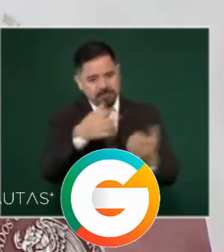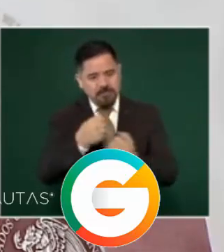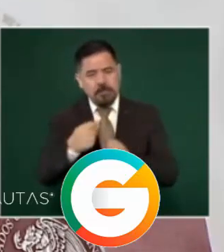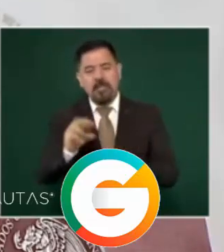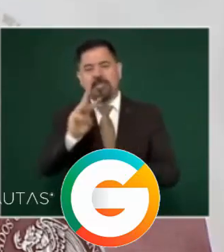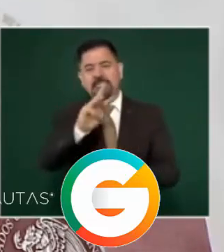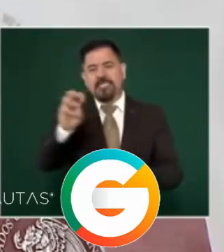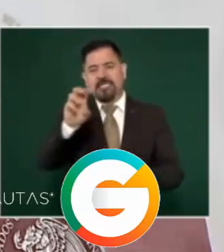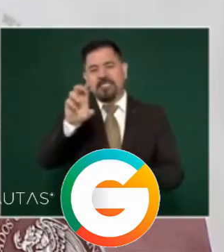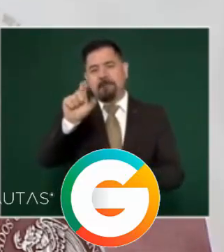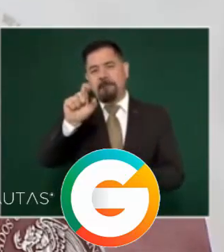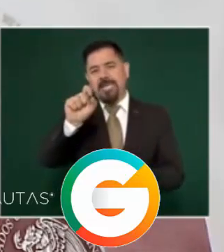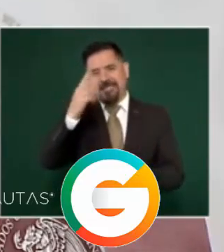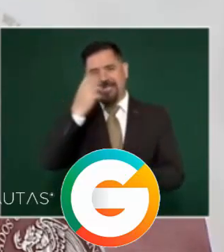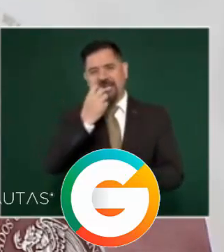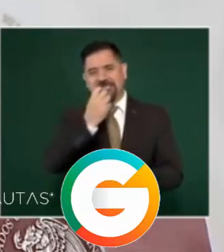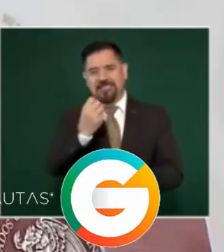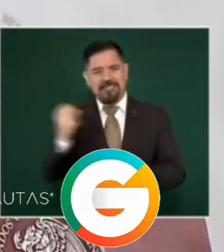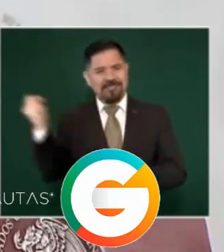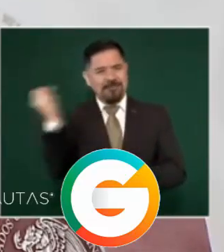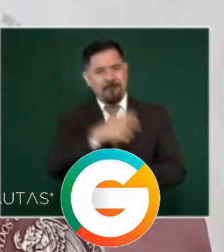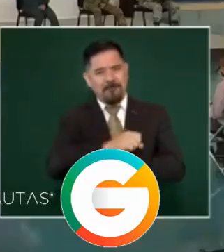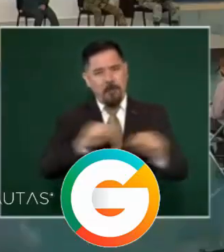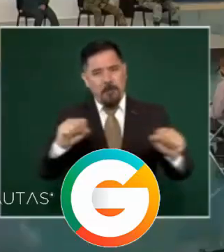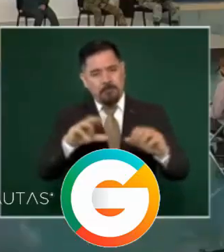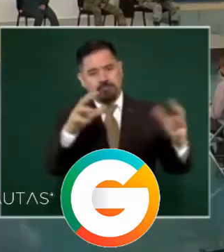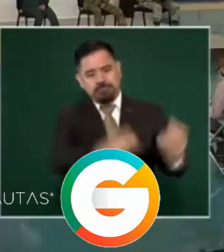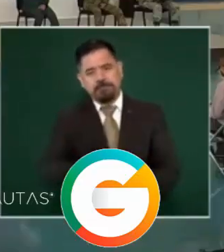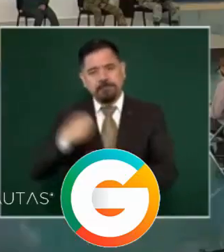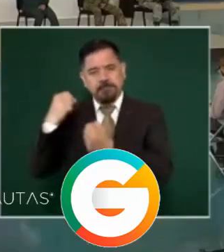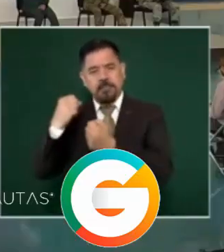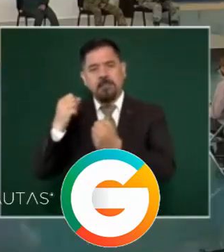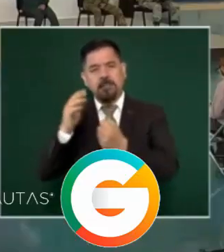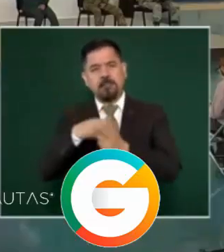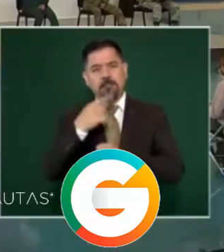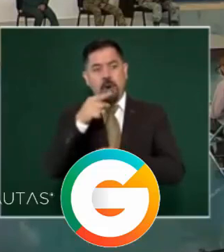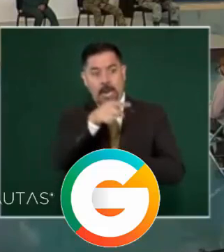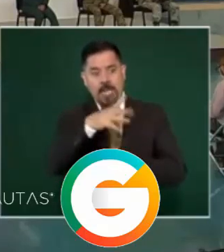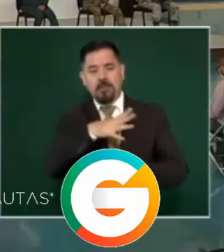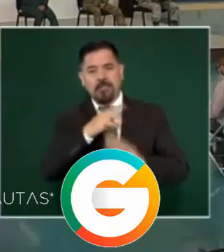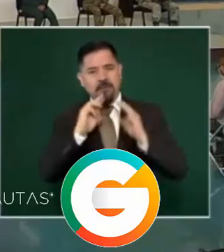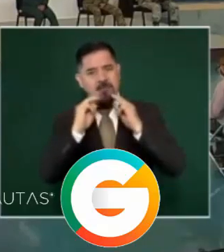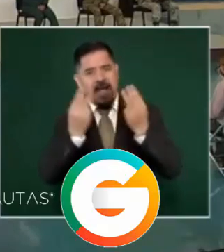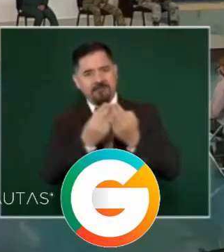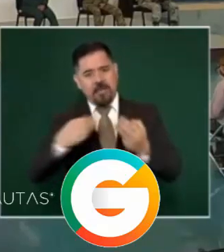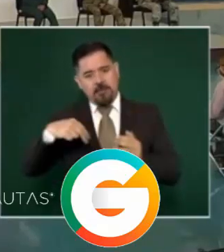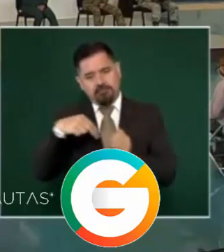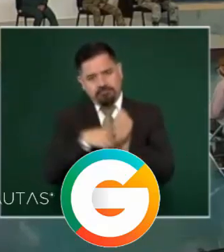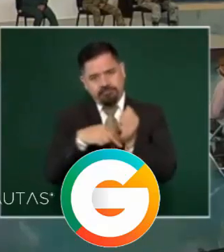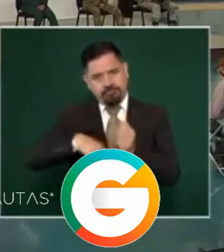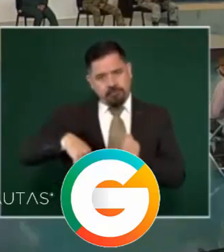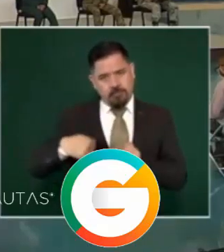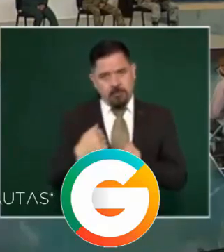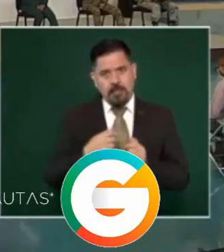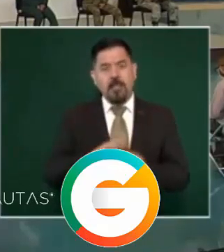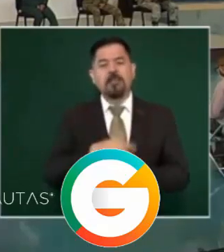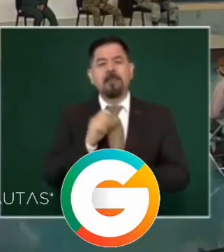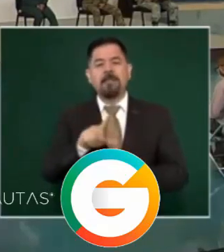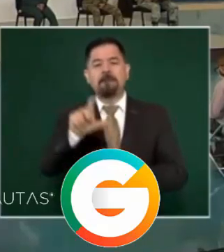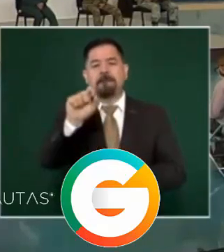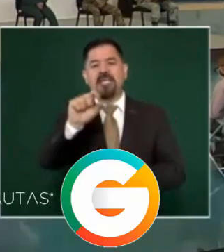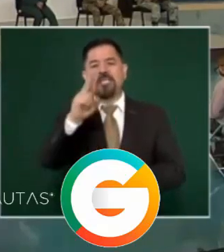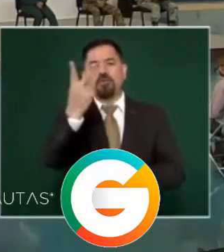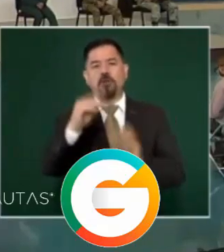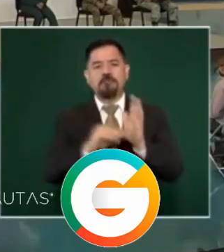320 granadas. Se les ha asegurado a la delincuencia organizada más de 22 millones